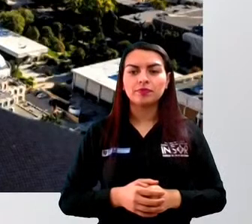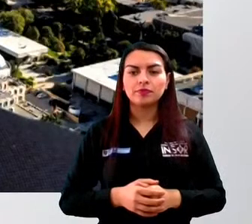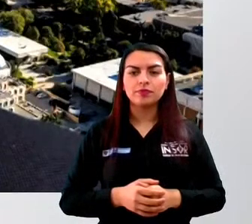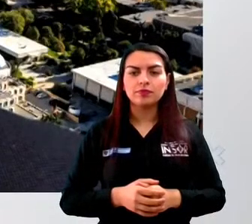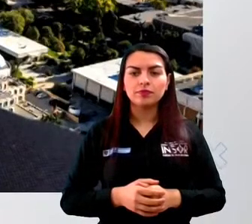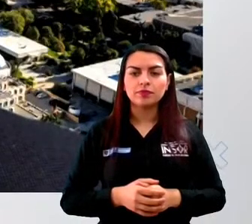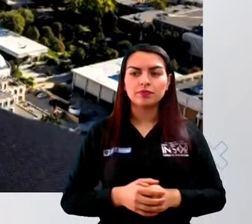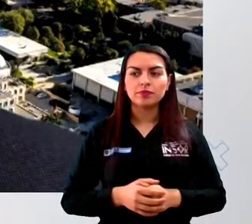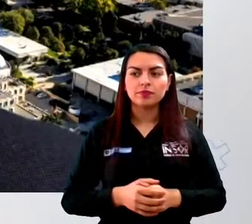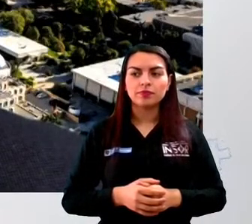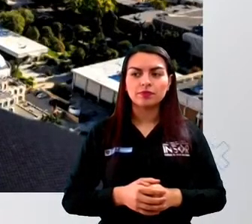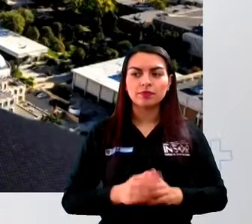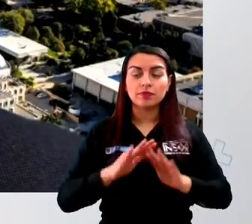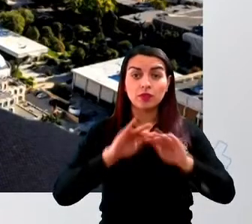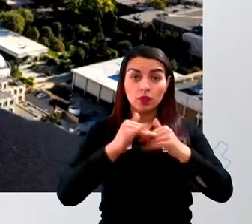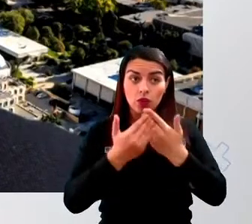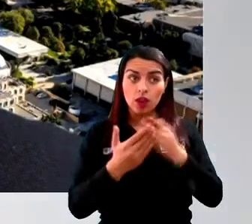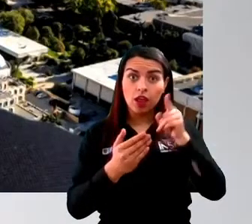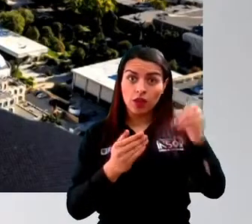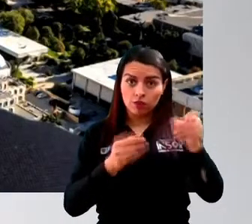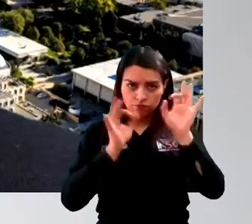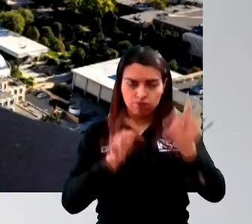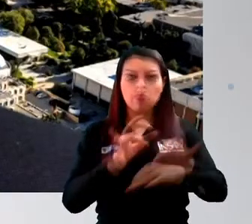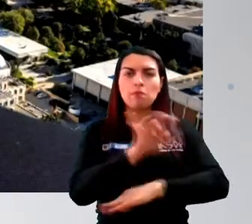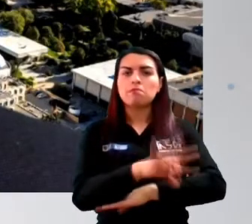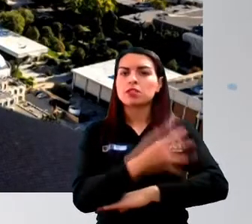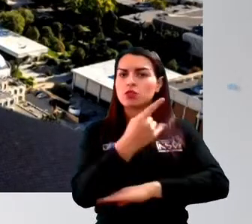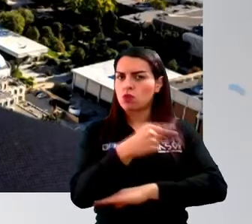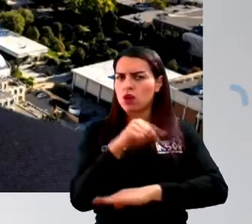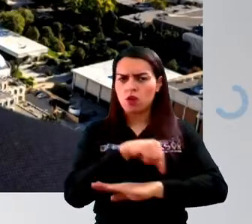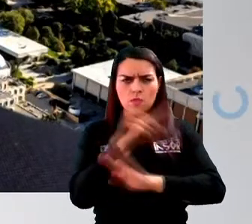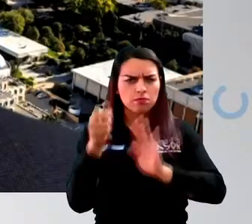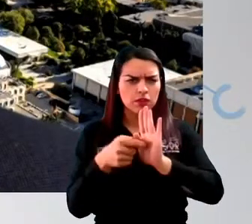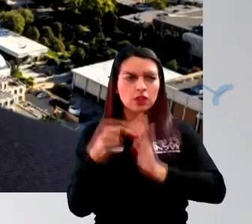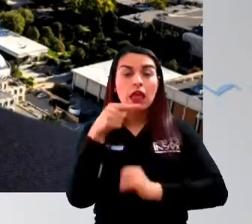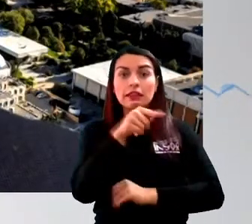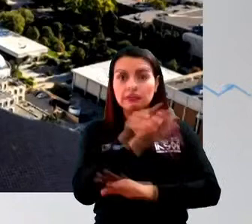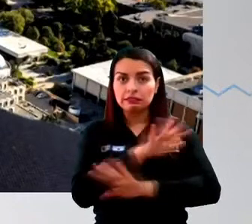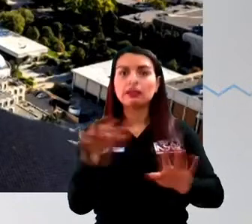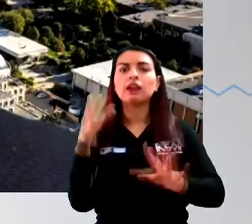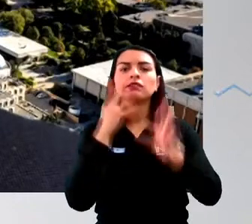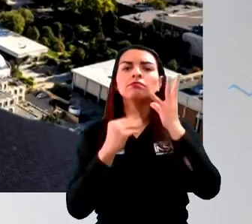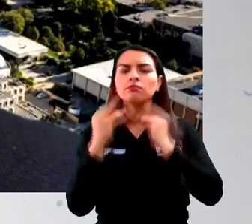Es un colegio en línea virtual que ha explorado los cambios,